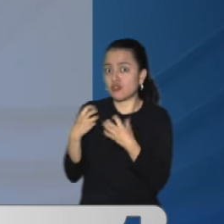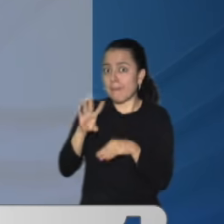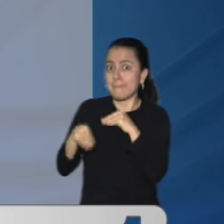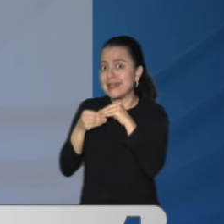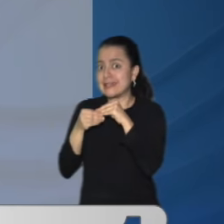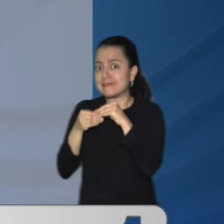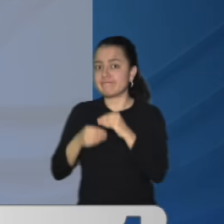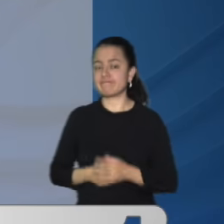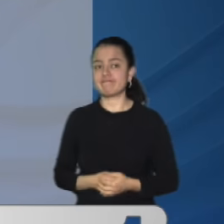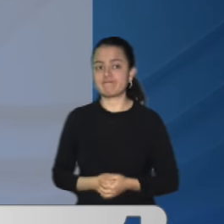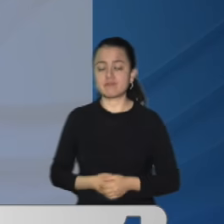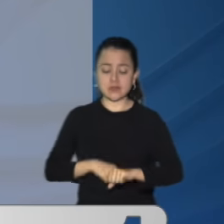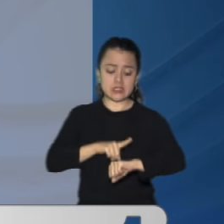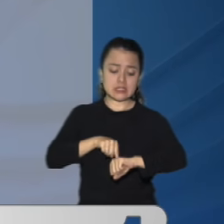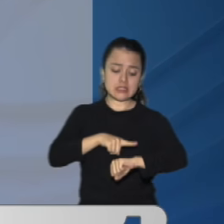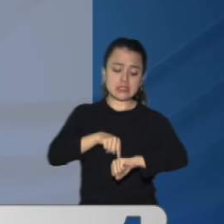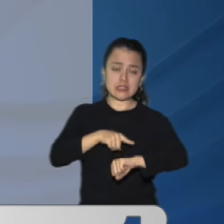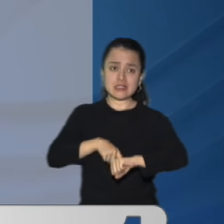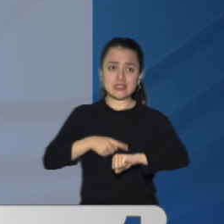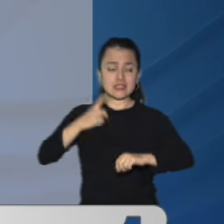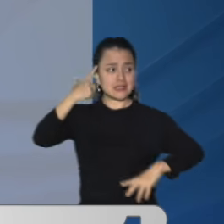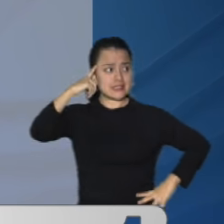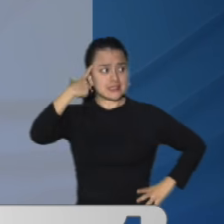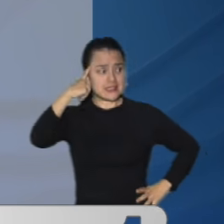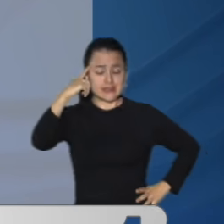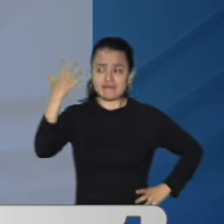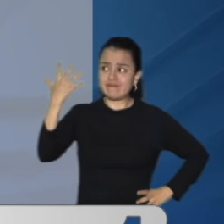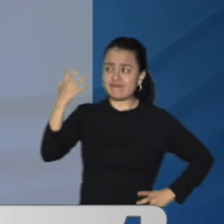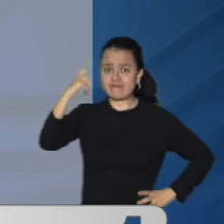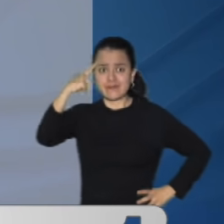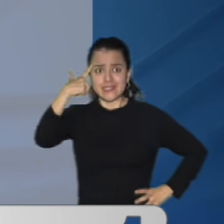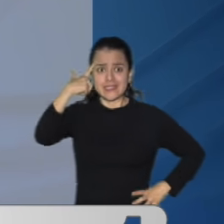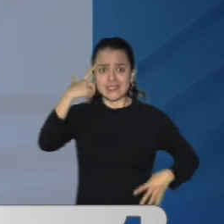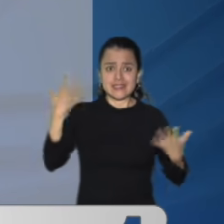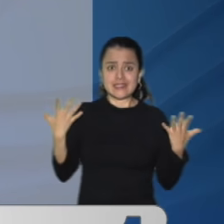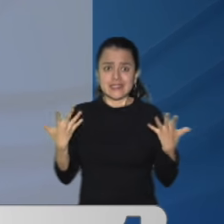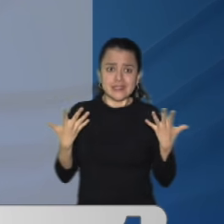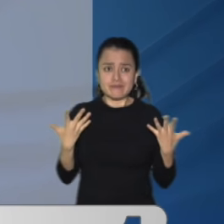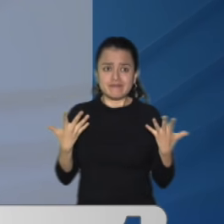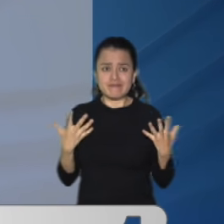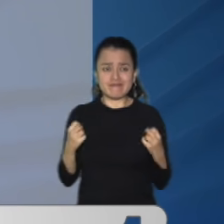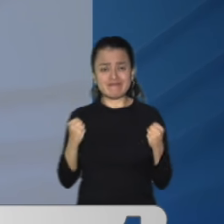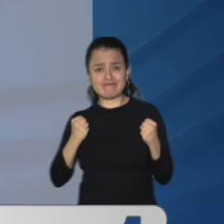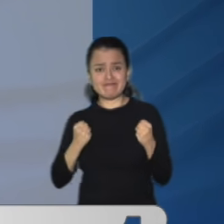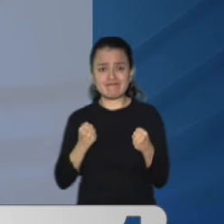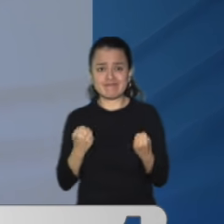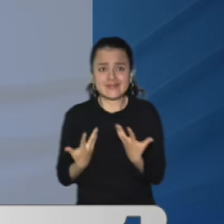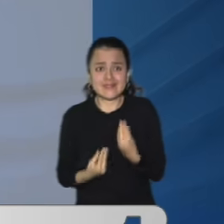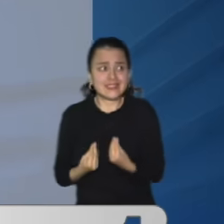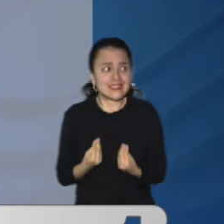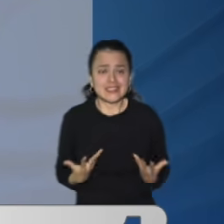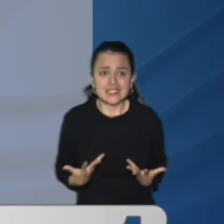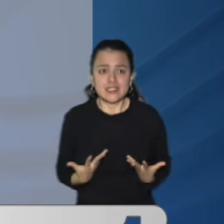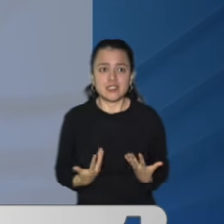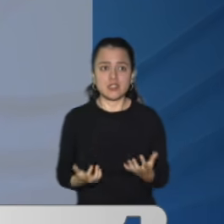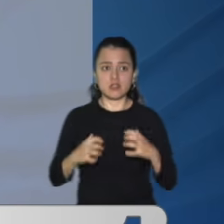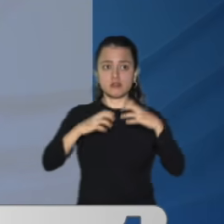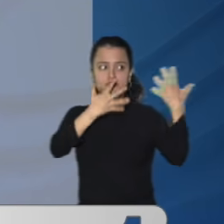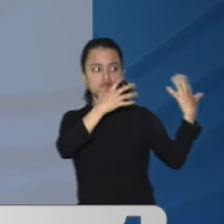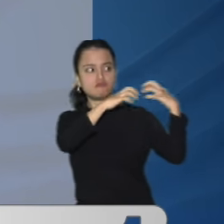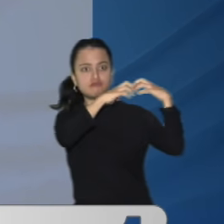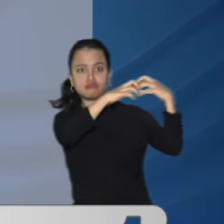Con el pasar de las horas, la situación de orden público en el municipio de Ituango se hizo aún más crítica y tensa con la llegada en chivas de más